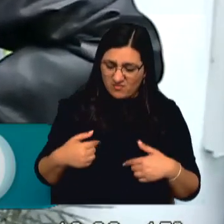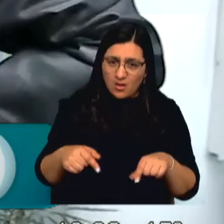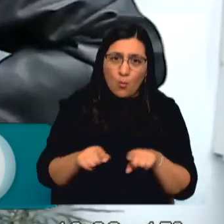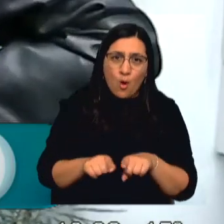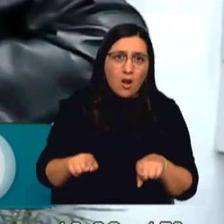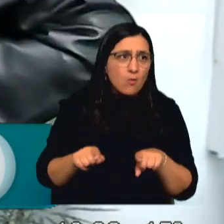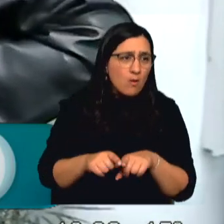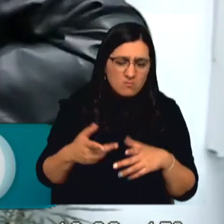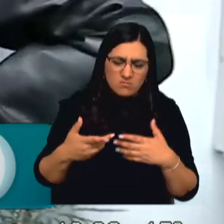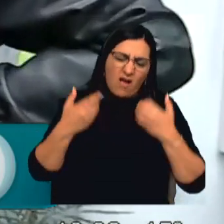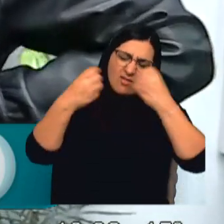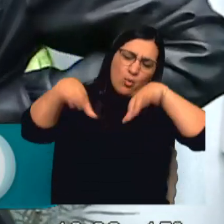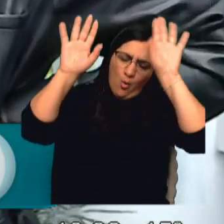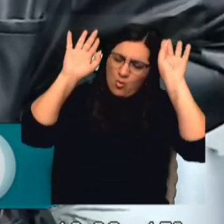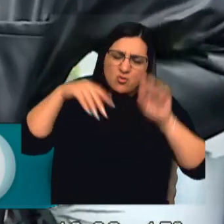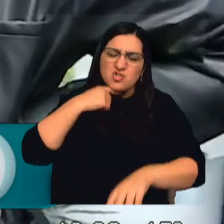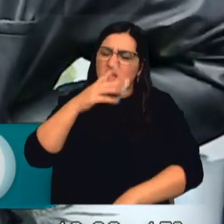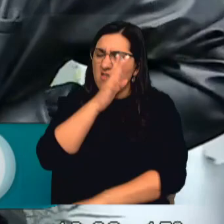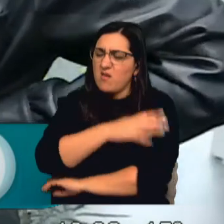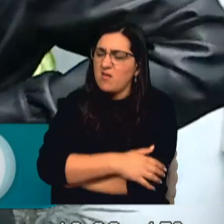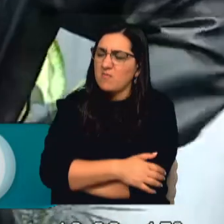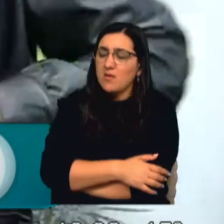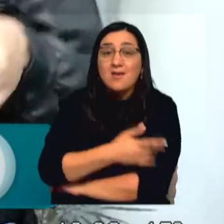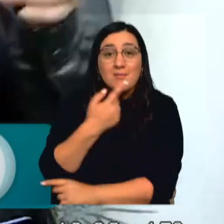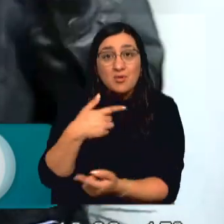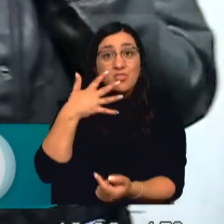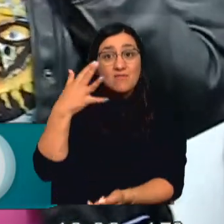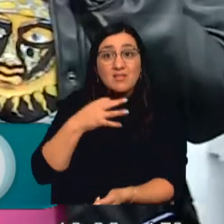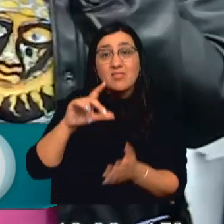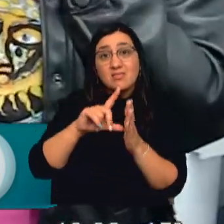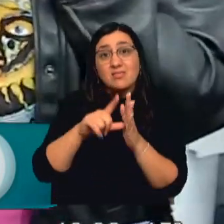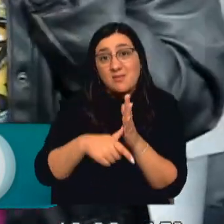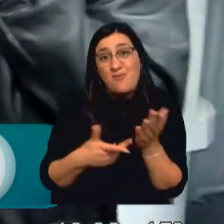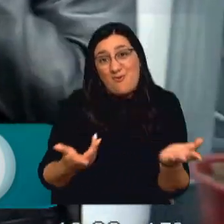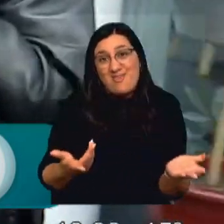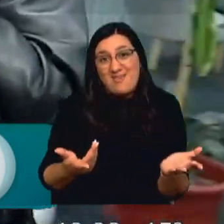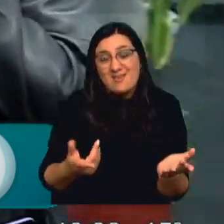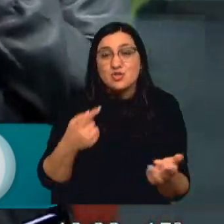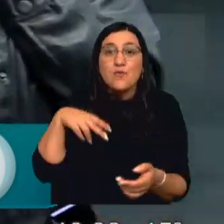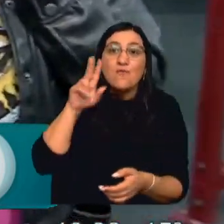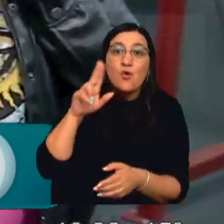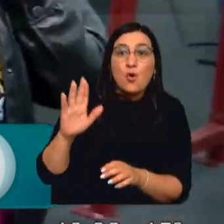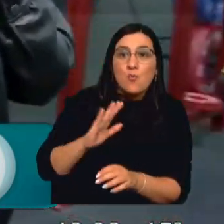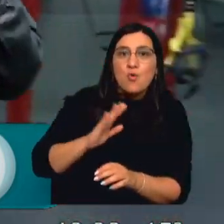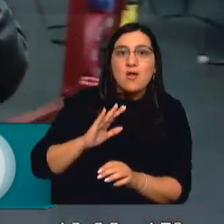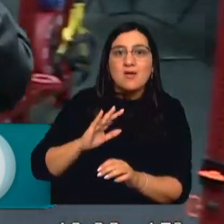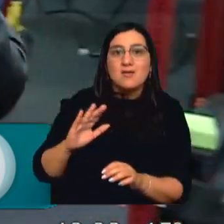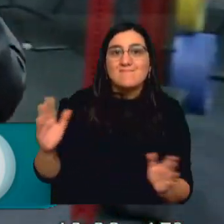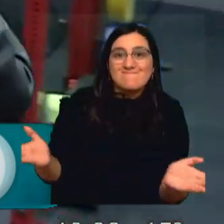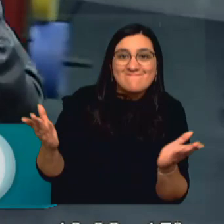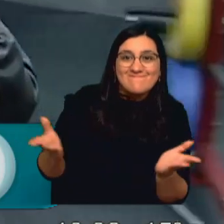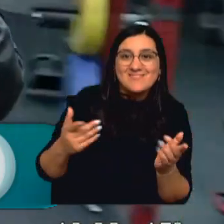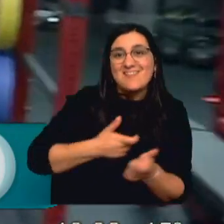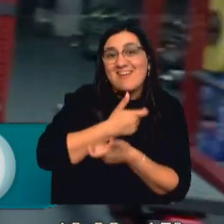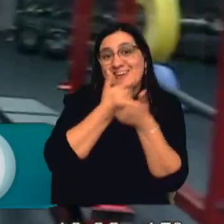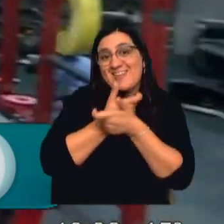pasó, entonces abandono, exactamente. Y sabés que lleva tiempo. Vamos a acercarnos, quiero hablar, veo una señora que está muy entusiasmada, y se estaba riendo,